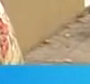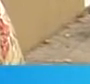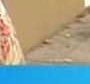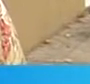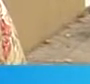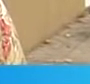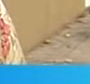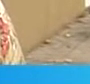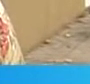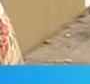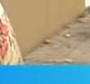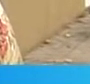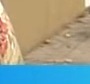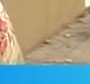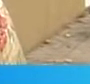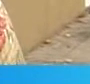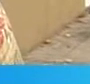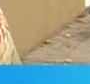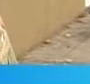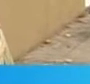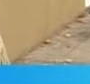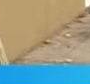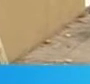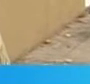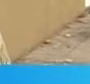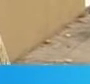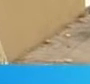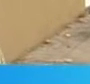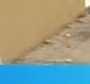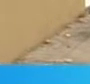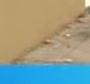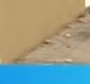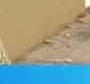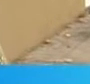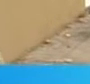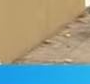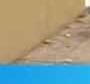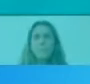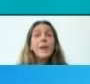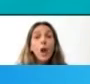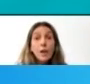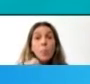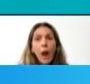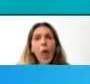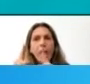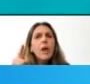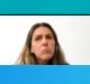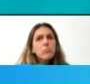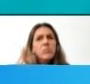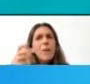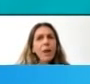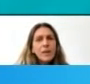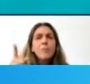se envió a través de Nación una guía para, bueno, compartir y hacer, para